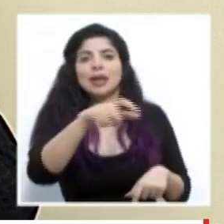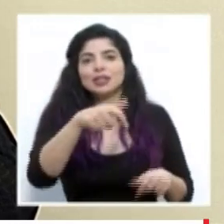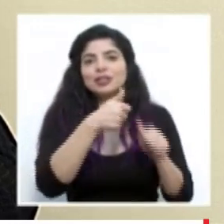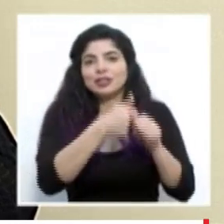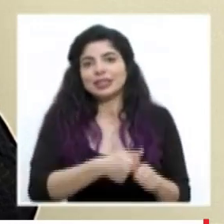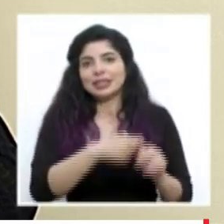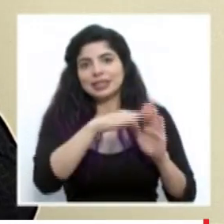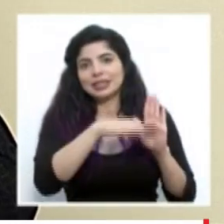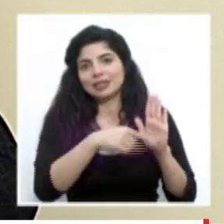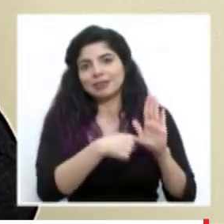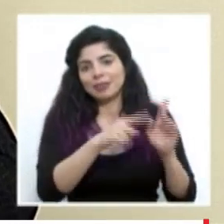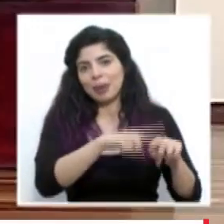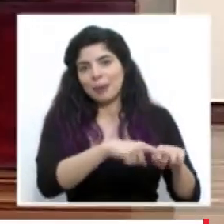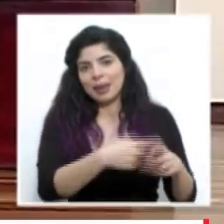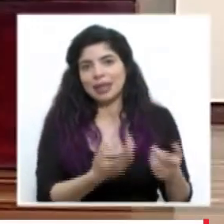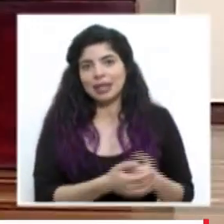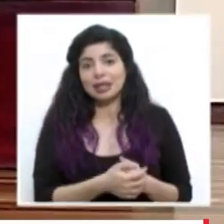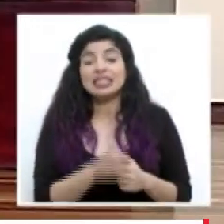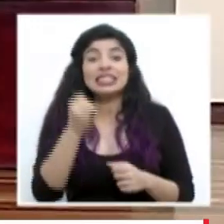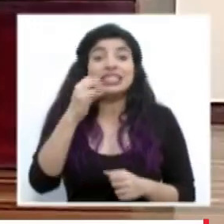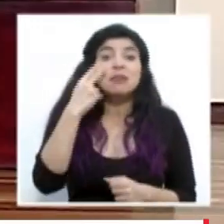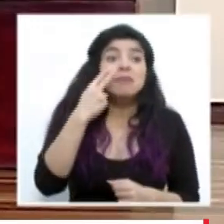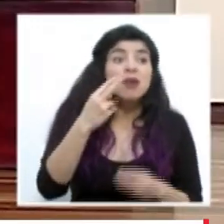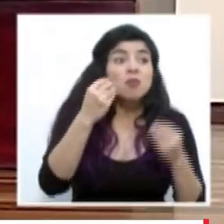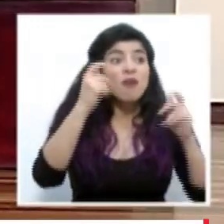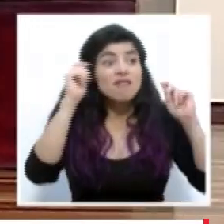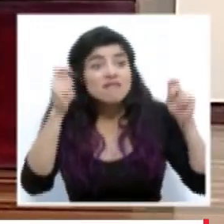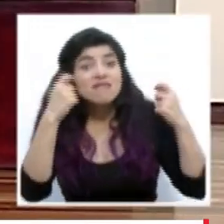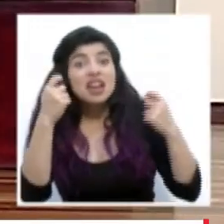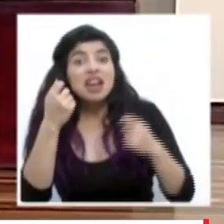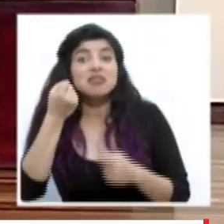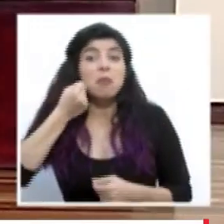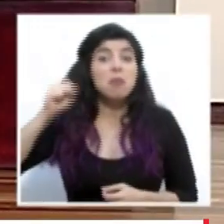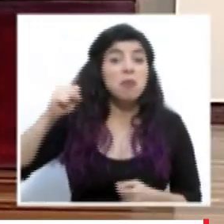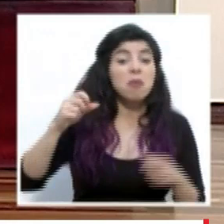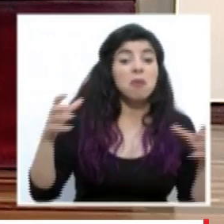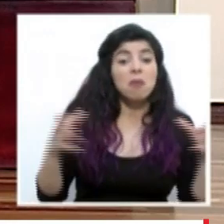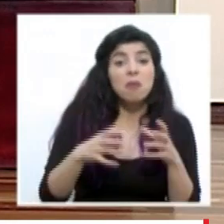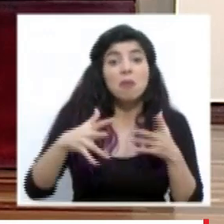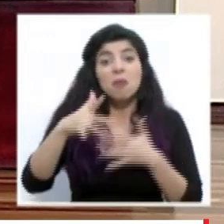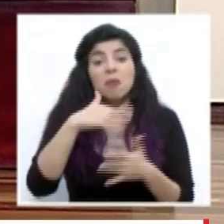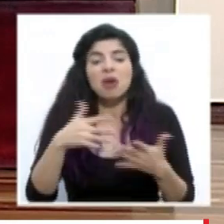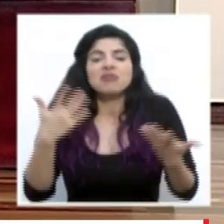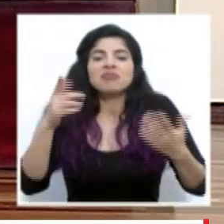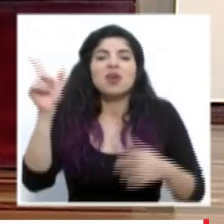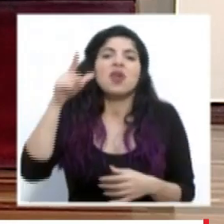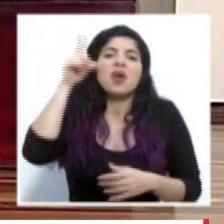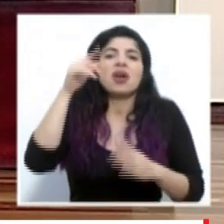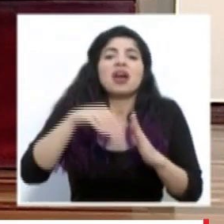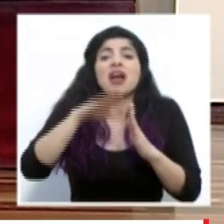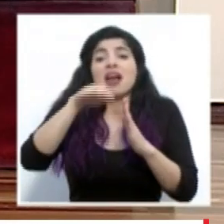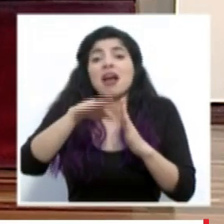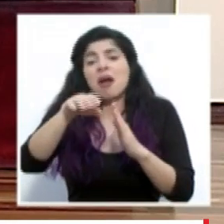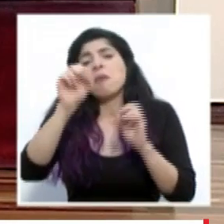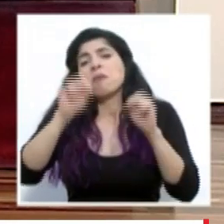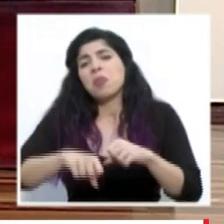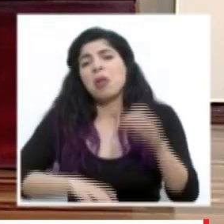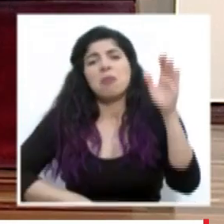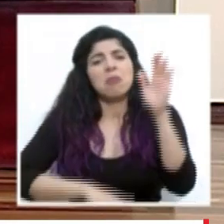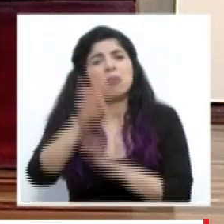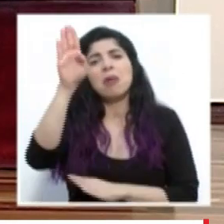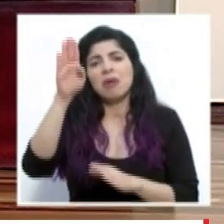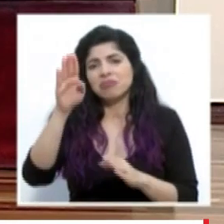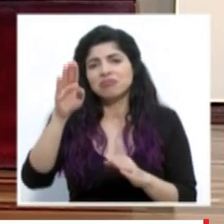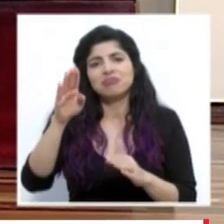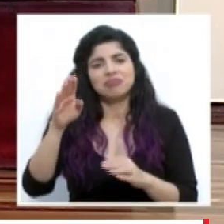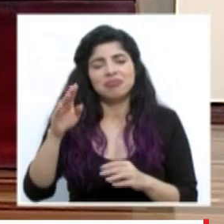por parte de toda la población. Si vemos que hay muchas fiestas, muchas transgresiones de burbujas sociales, pues obviamente los escenarios incluso se pueden sobrepasar en